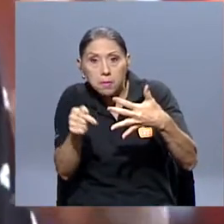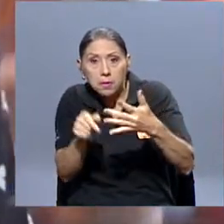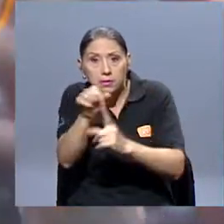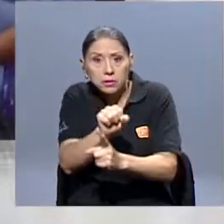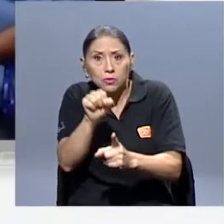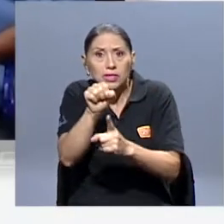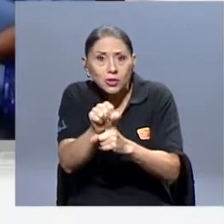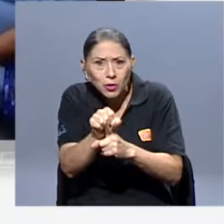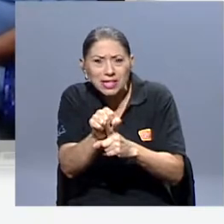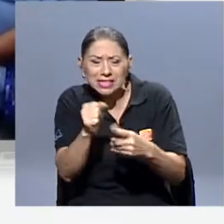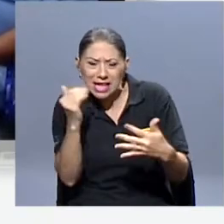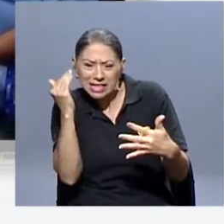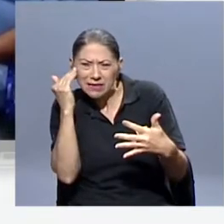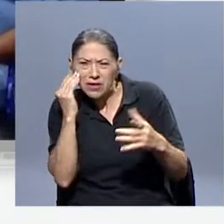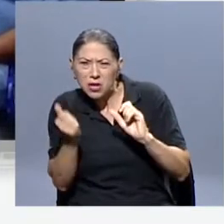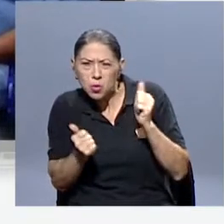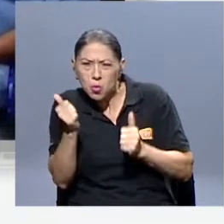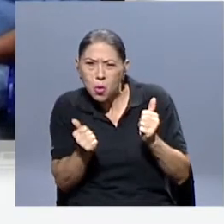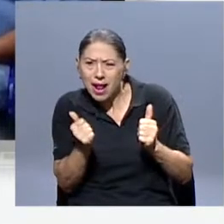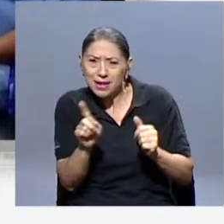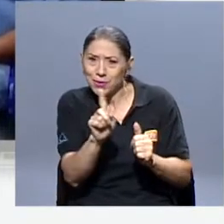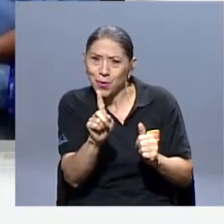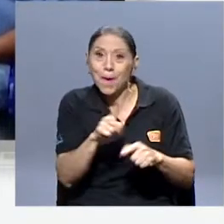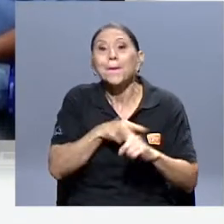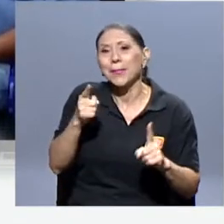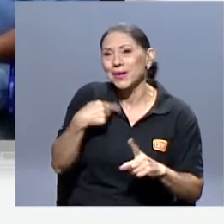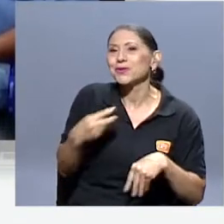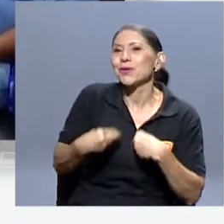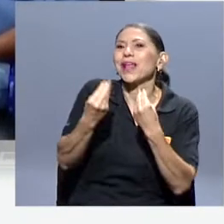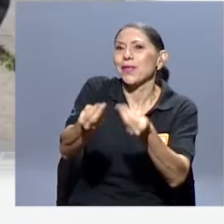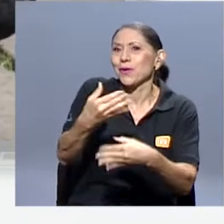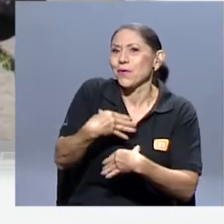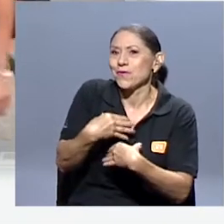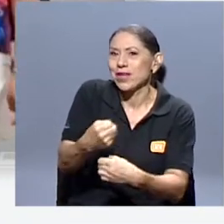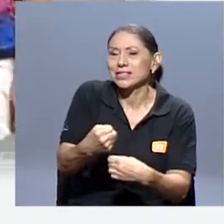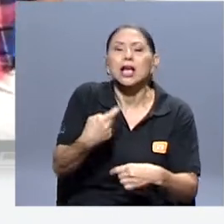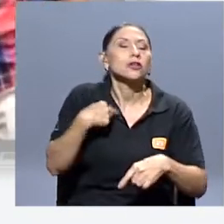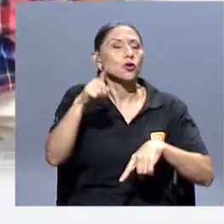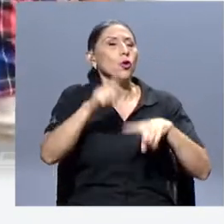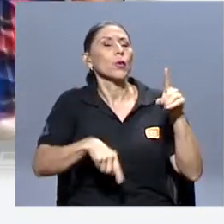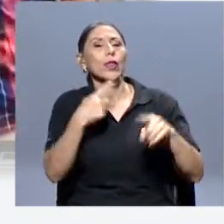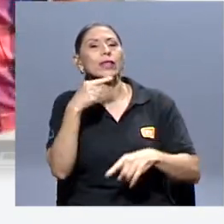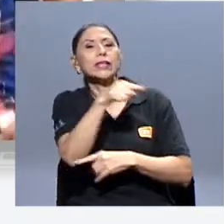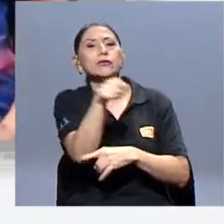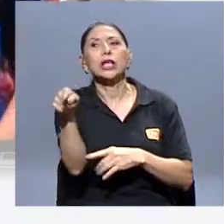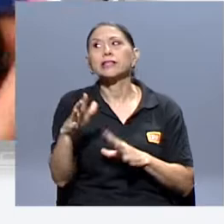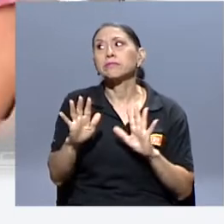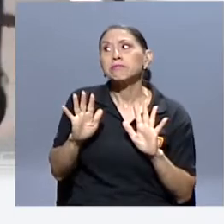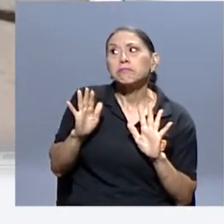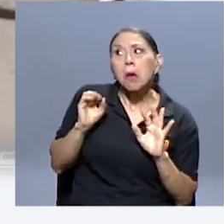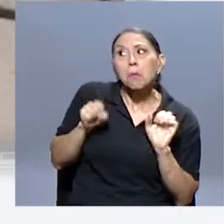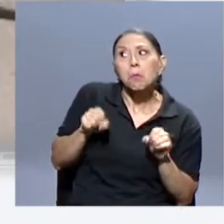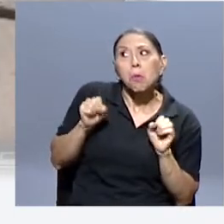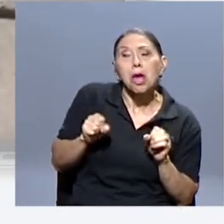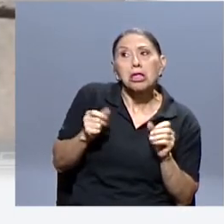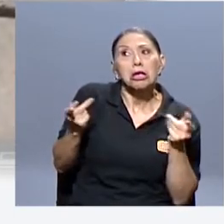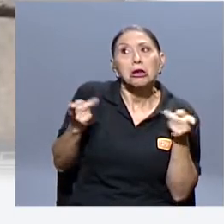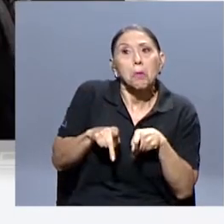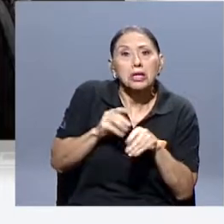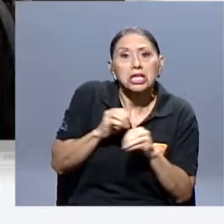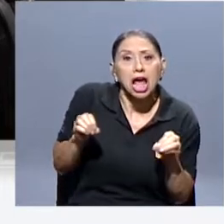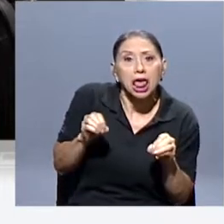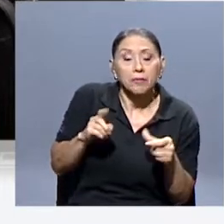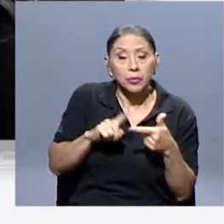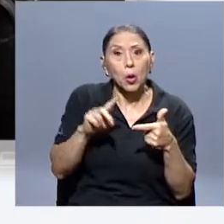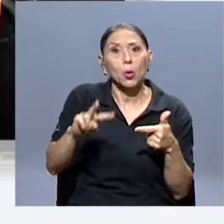sí, con cierto nivel de confianza. Es decir, yo no puedo nada más decir, mira, es que las posibilidades es que no pase nada, que sigamos igual o que esté el